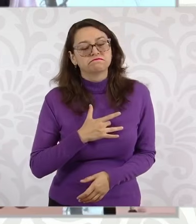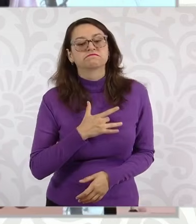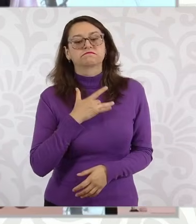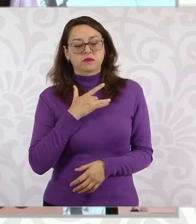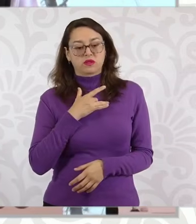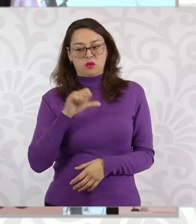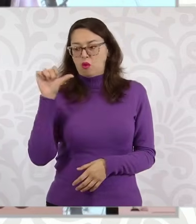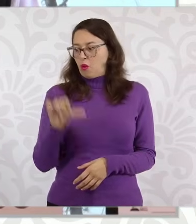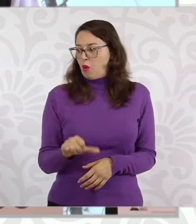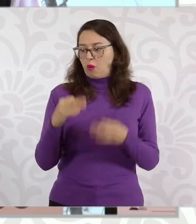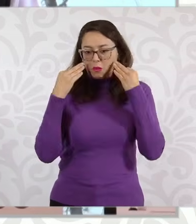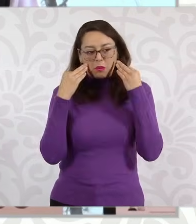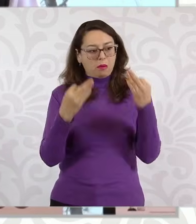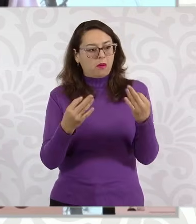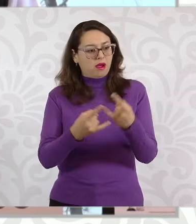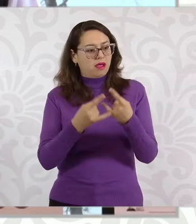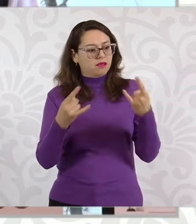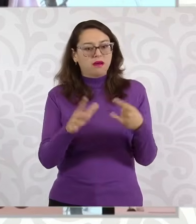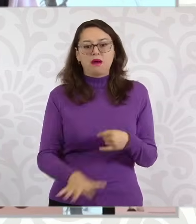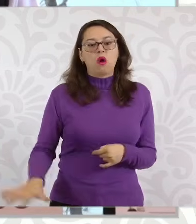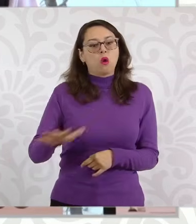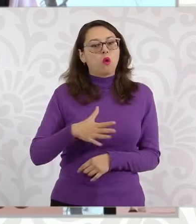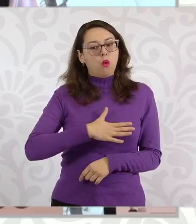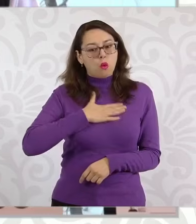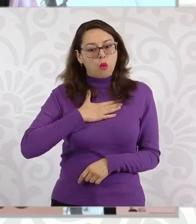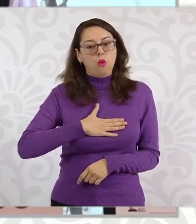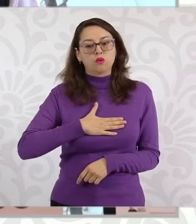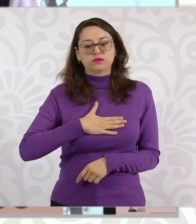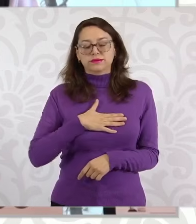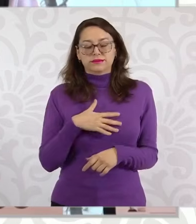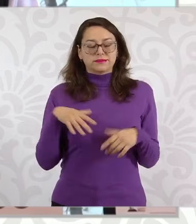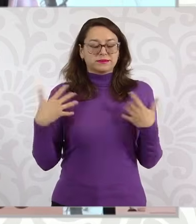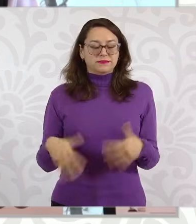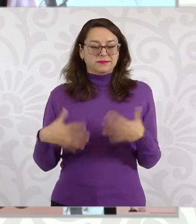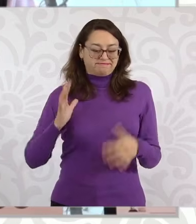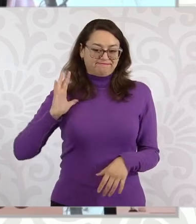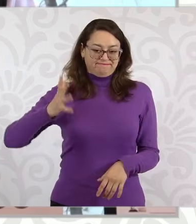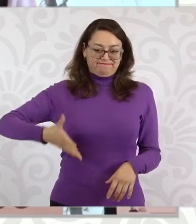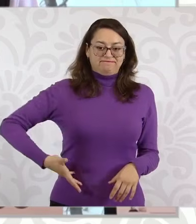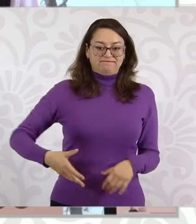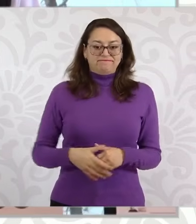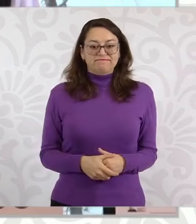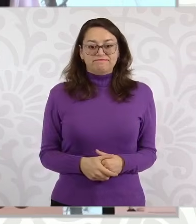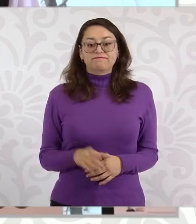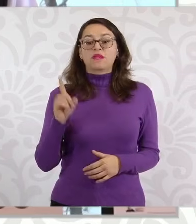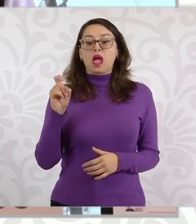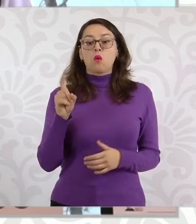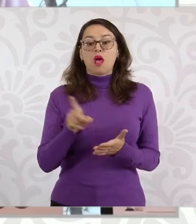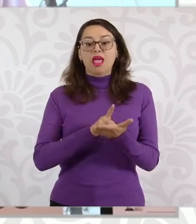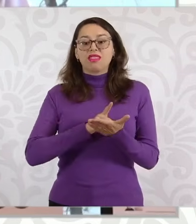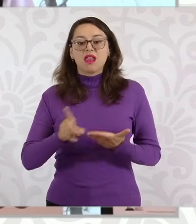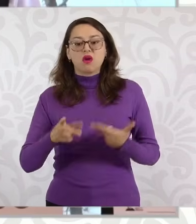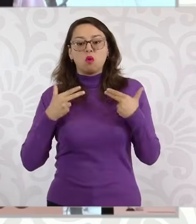este trascendente histórico acto de justicia social para los baja californianos. El agua es un derecho